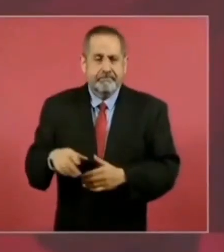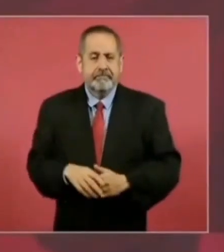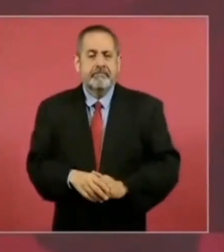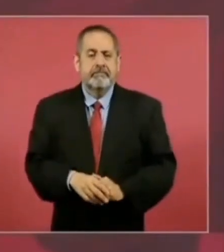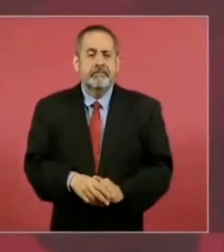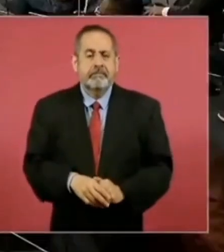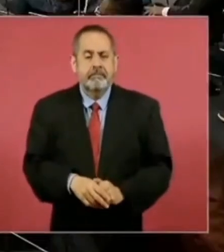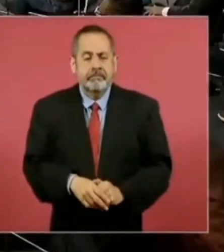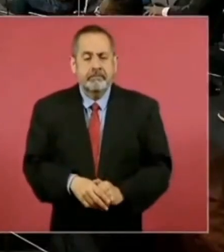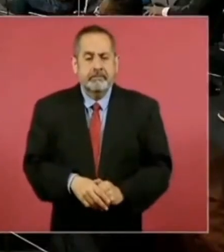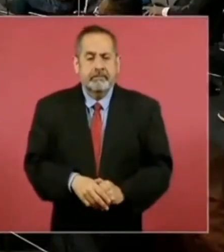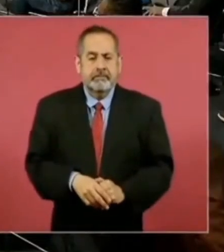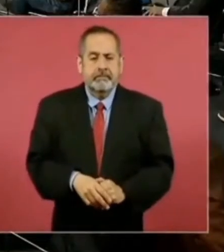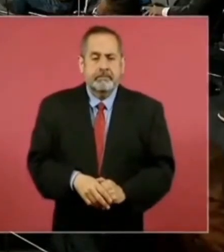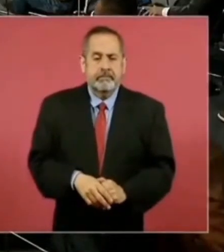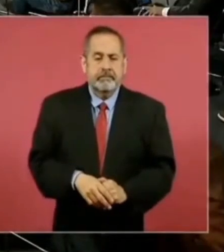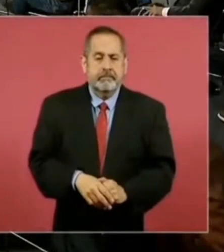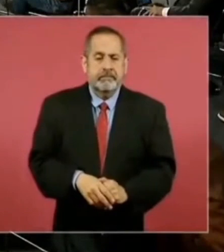¿Mande?